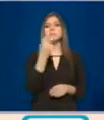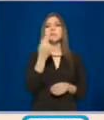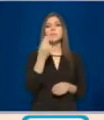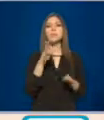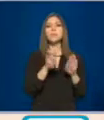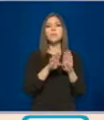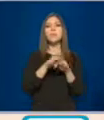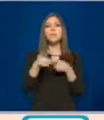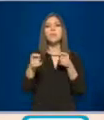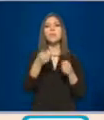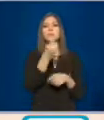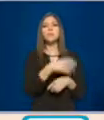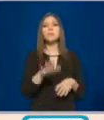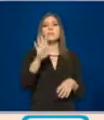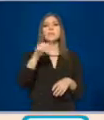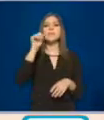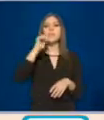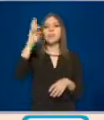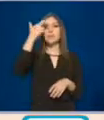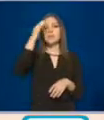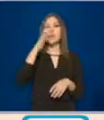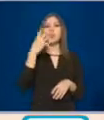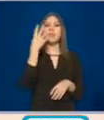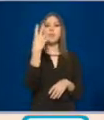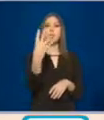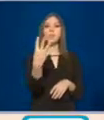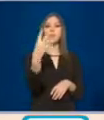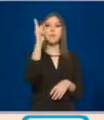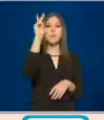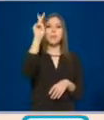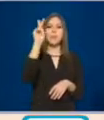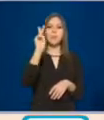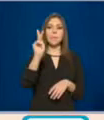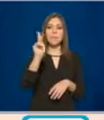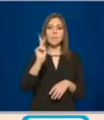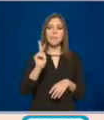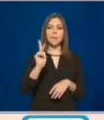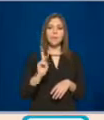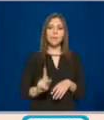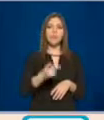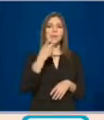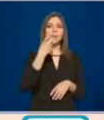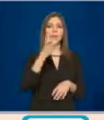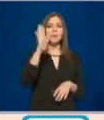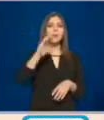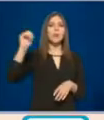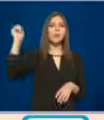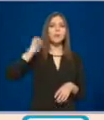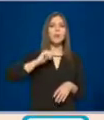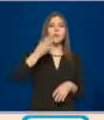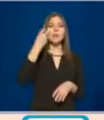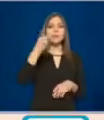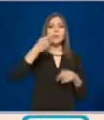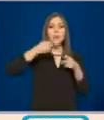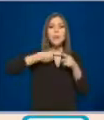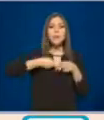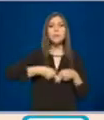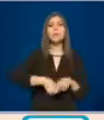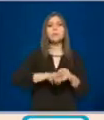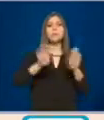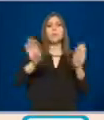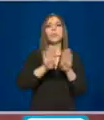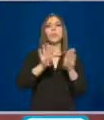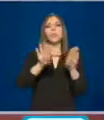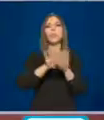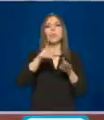Ps. Esto parecería mercadotecnia prehistórica, pero es la raíz de la mercadotecnia.